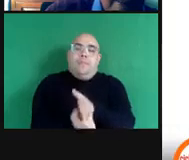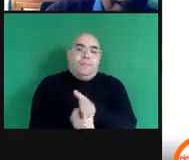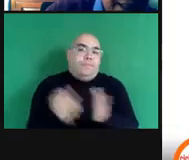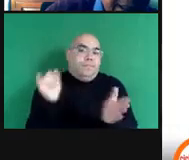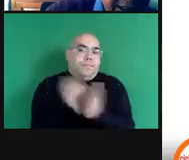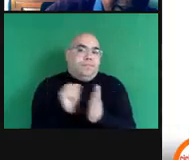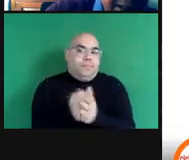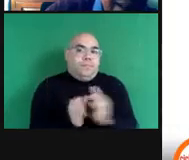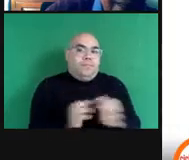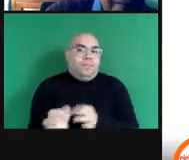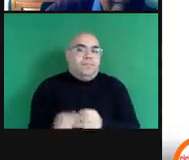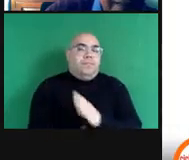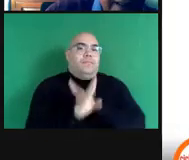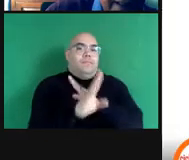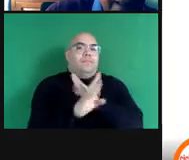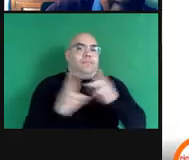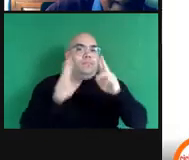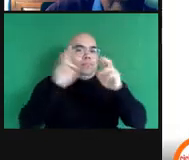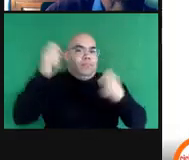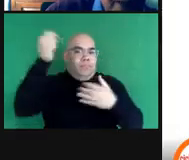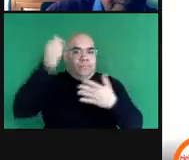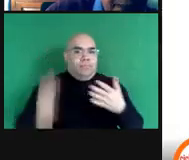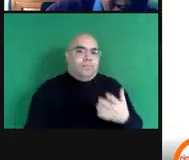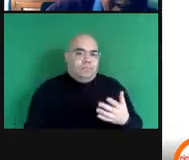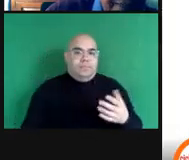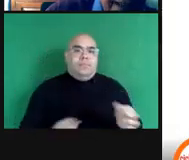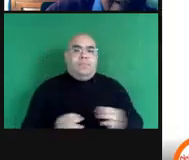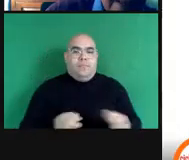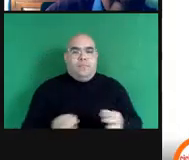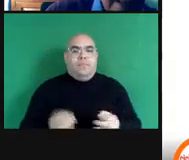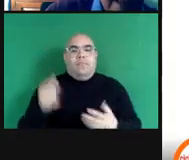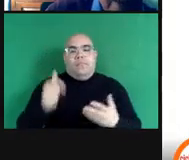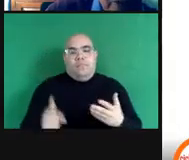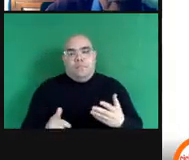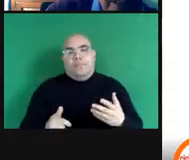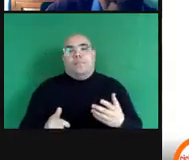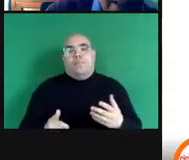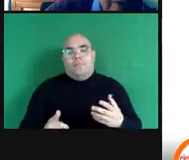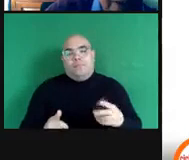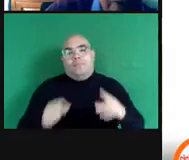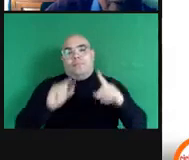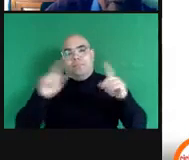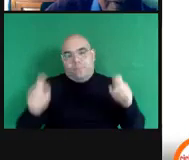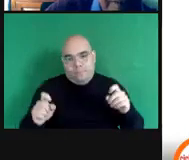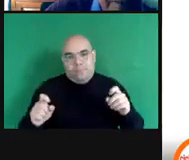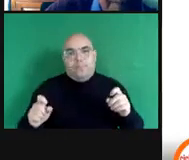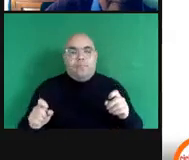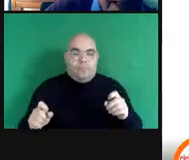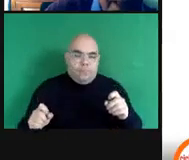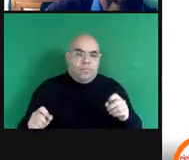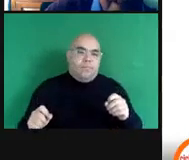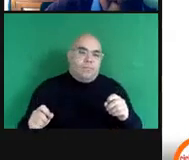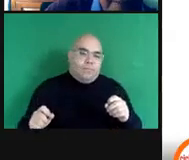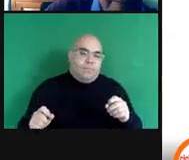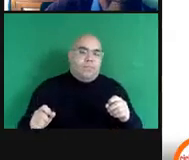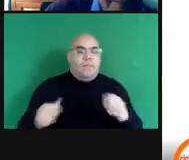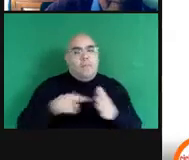que evitan que la pintura penetre más, entonces utilizando